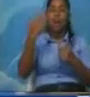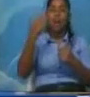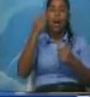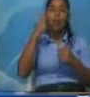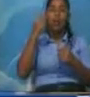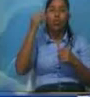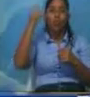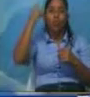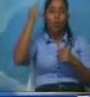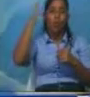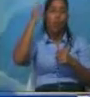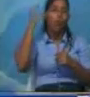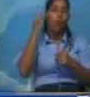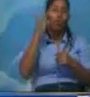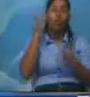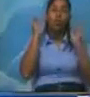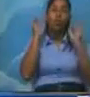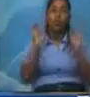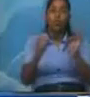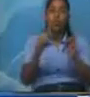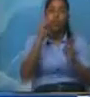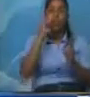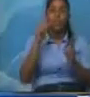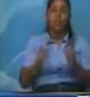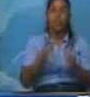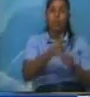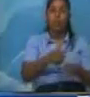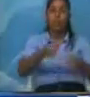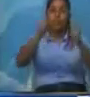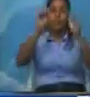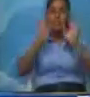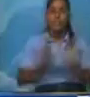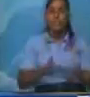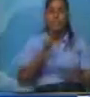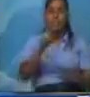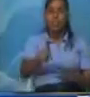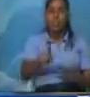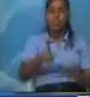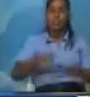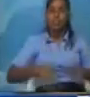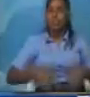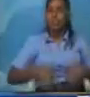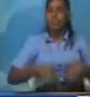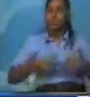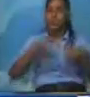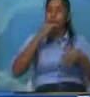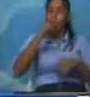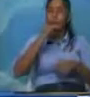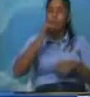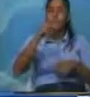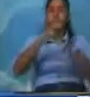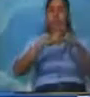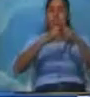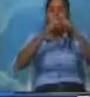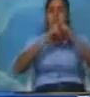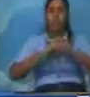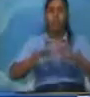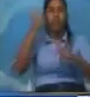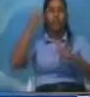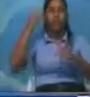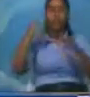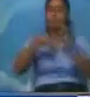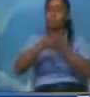de El hombre detiene su furor y su honra es pasar por